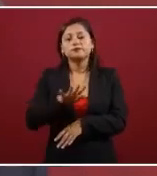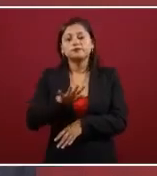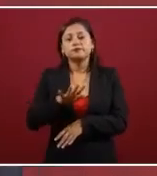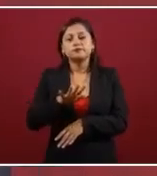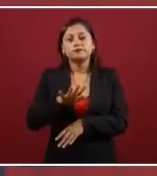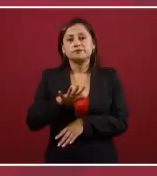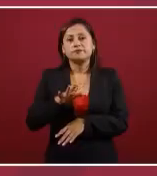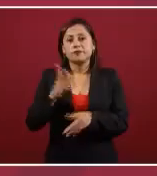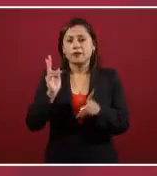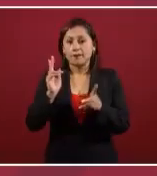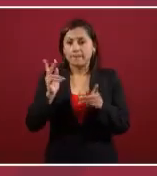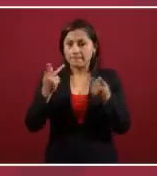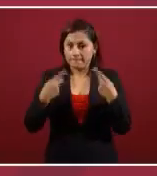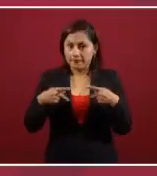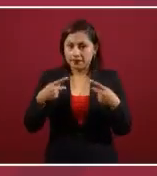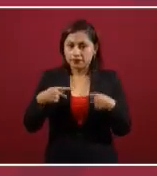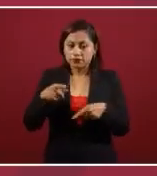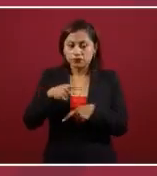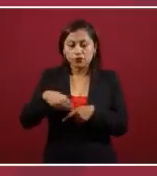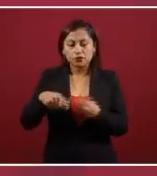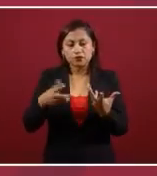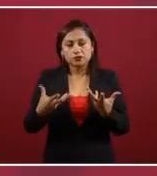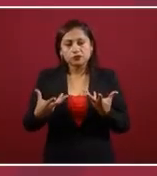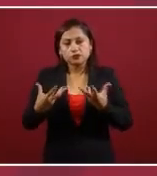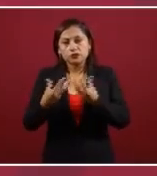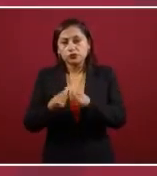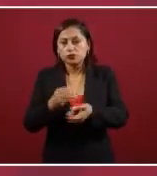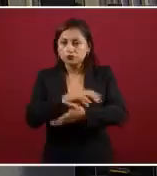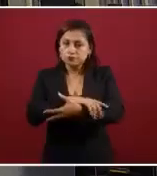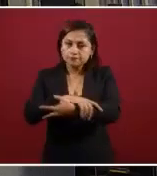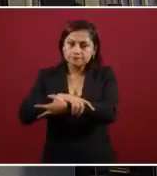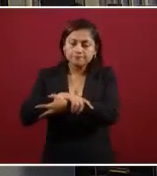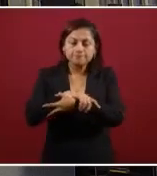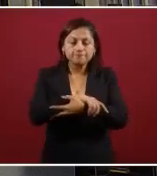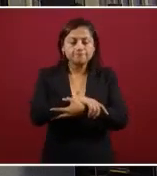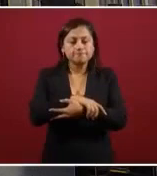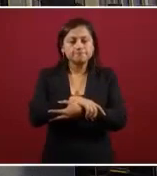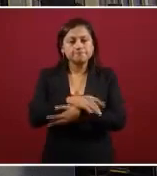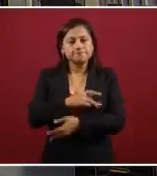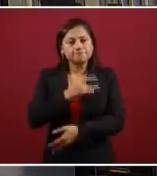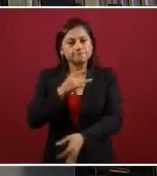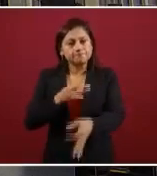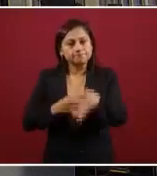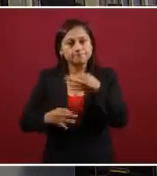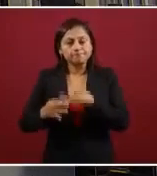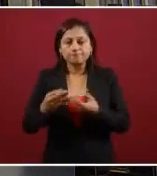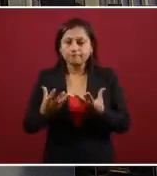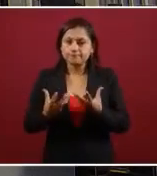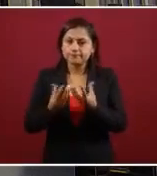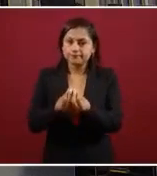para que seamos solidarios, fraternos, que